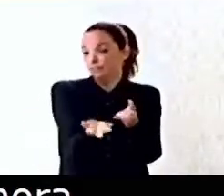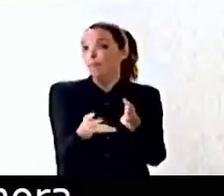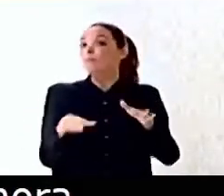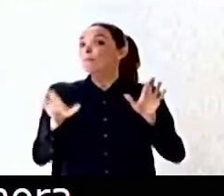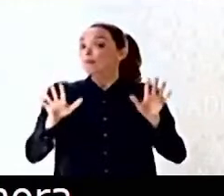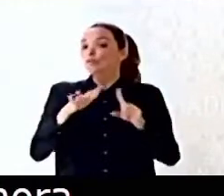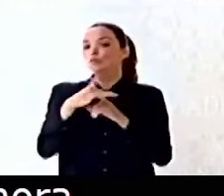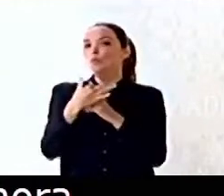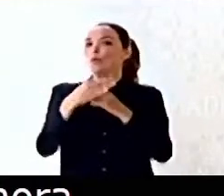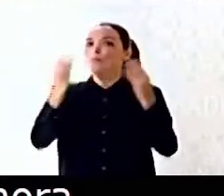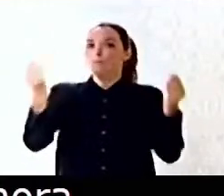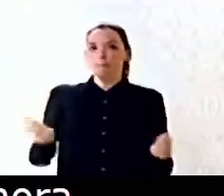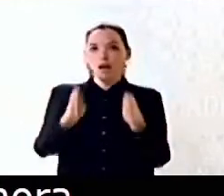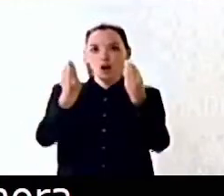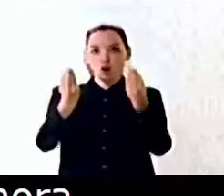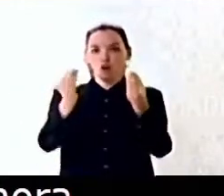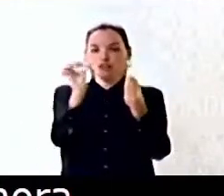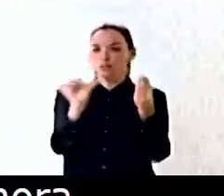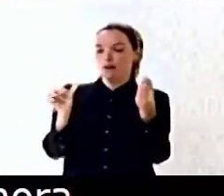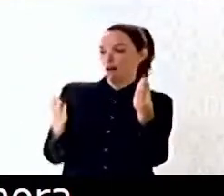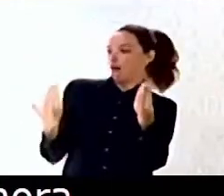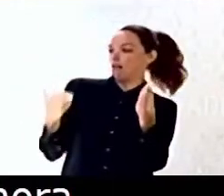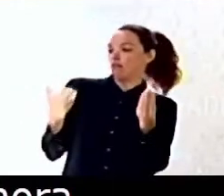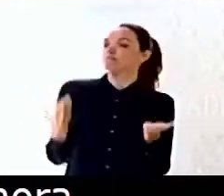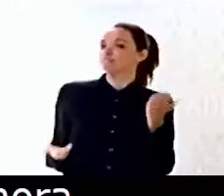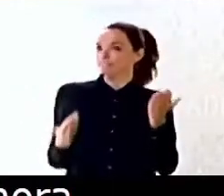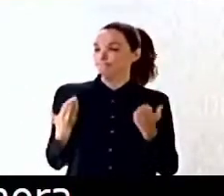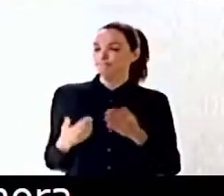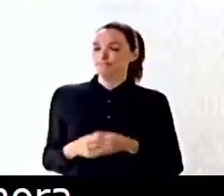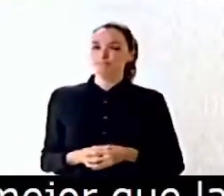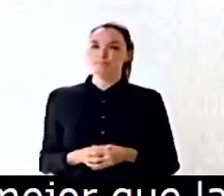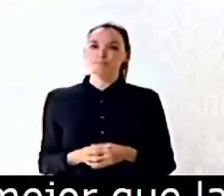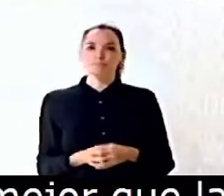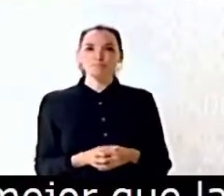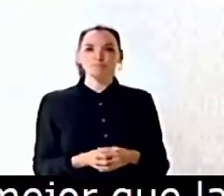es una situación mejor que en las semanas anteriores.